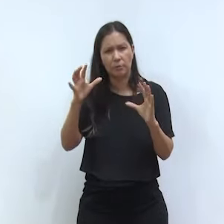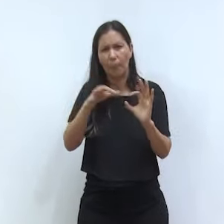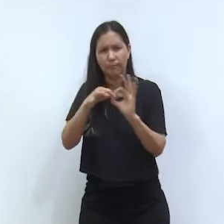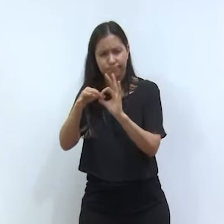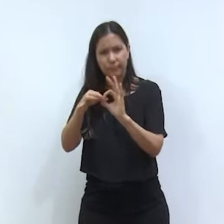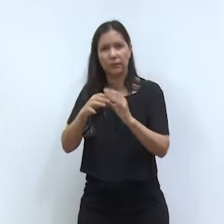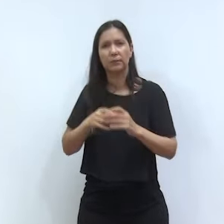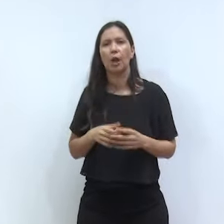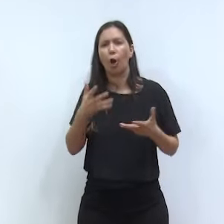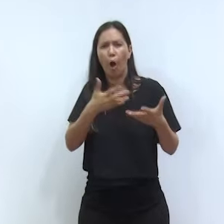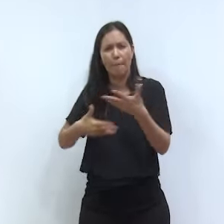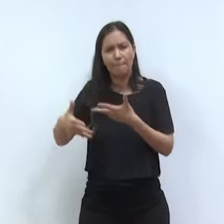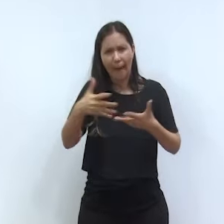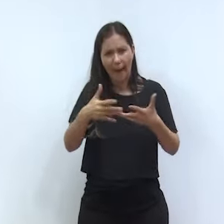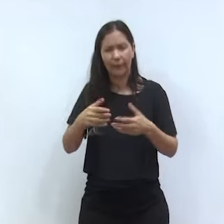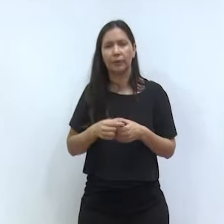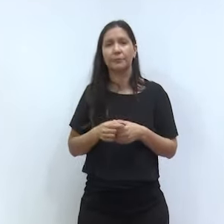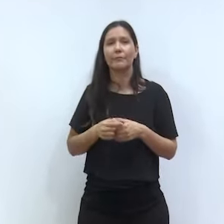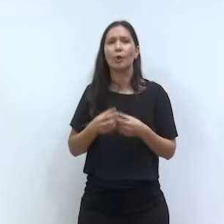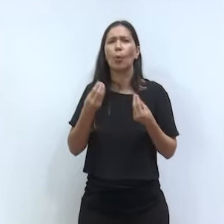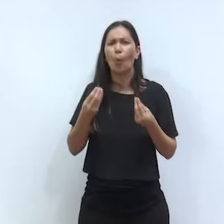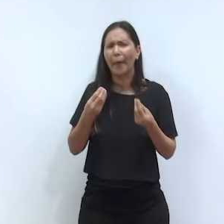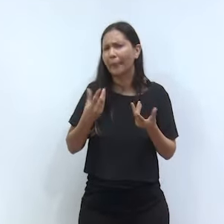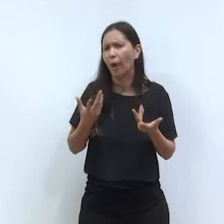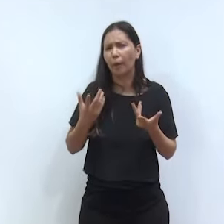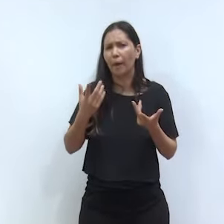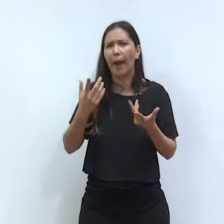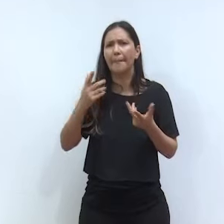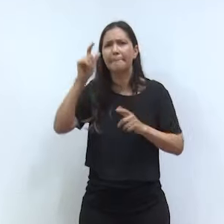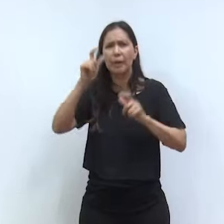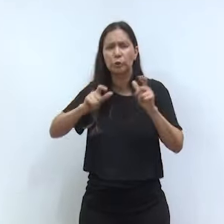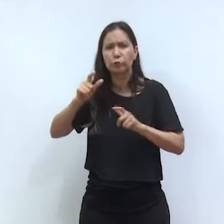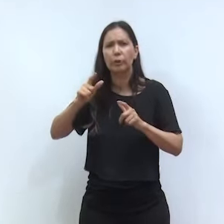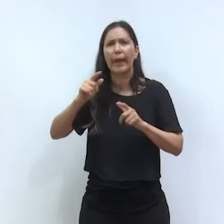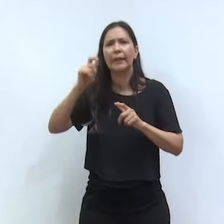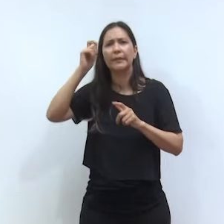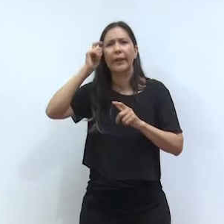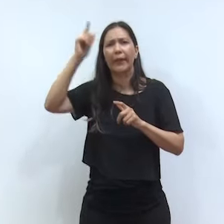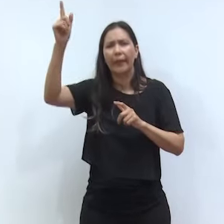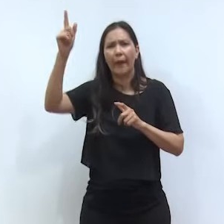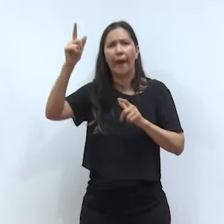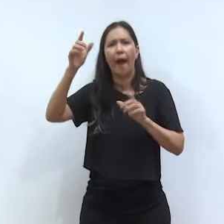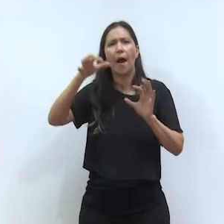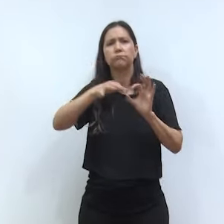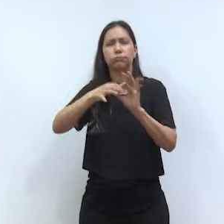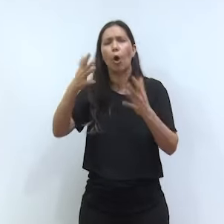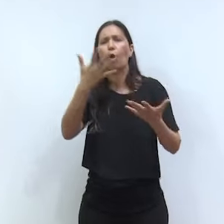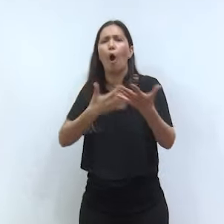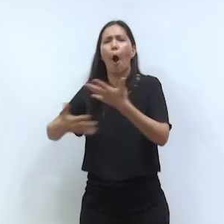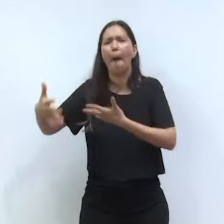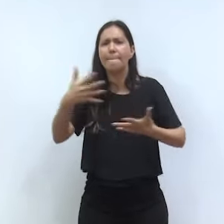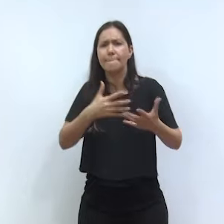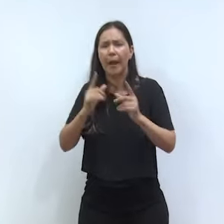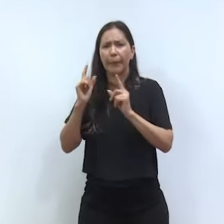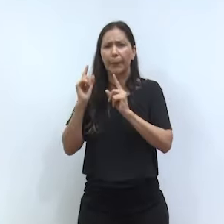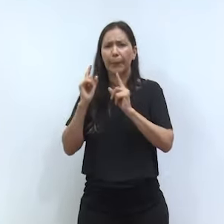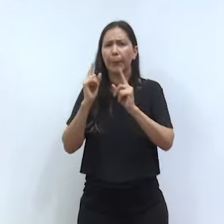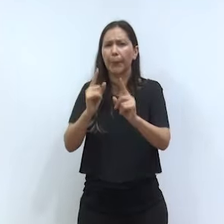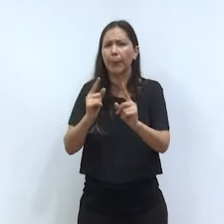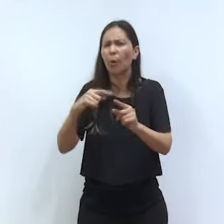compartir las ideas cuánto la gente va a mantener estas respuestas en la medida que su bolsillo su situación